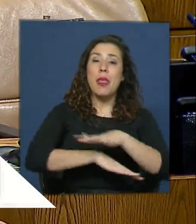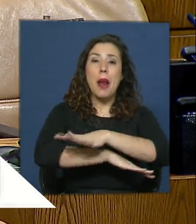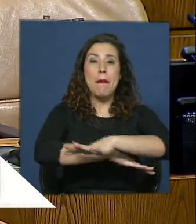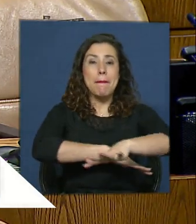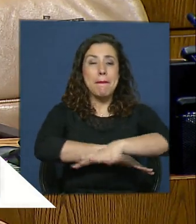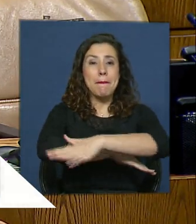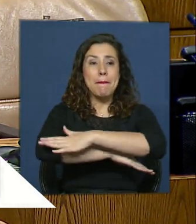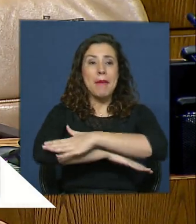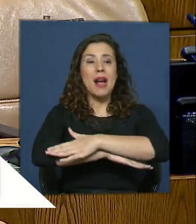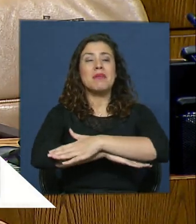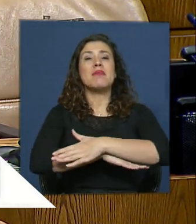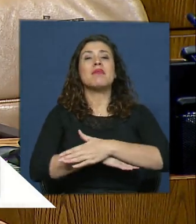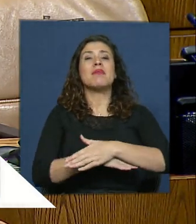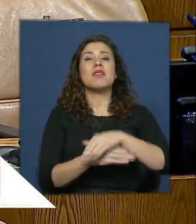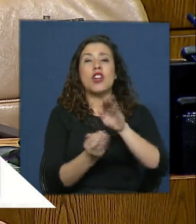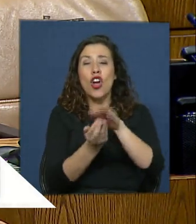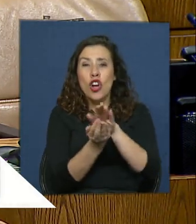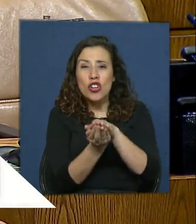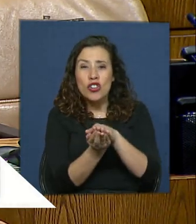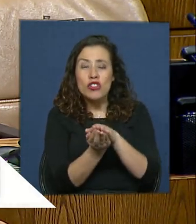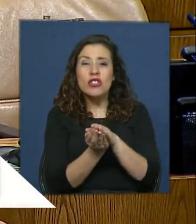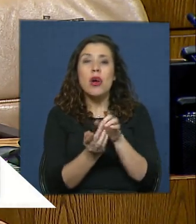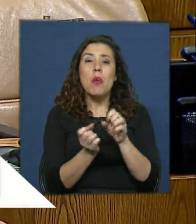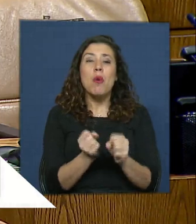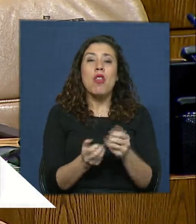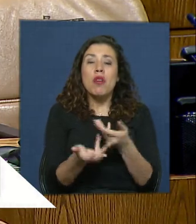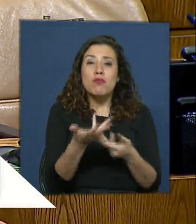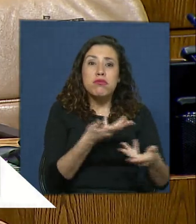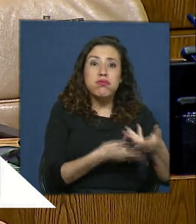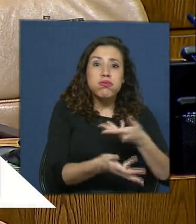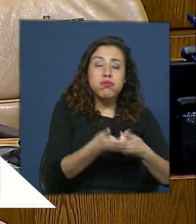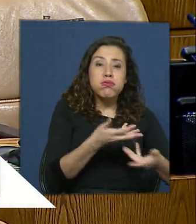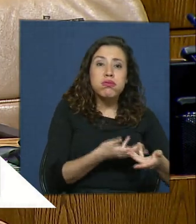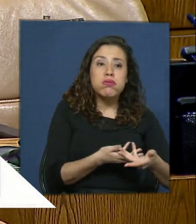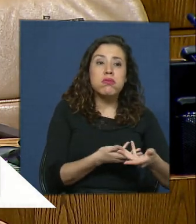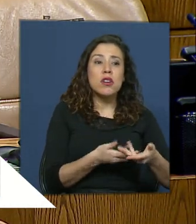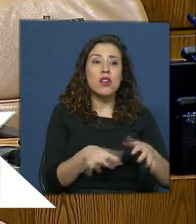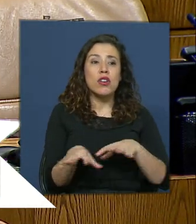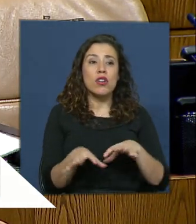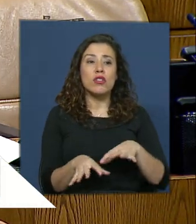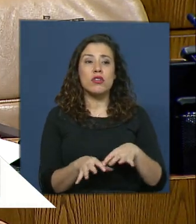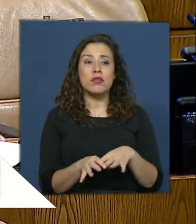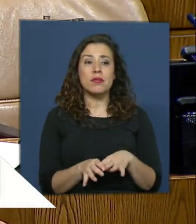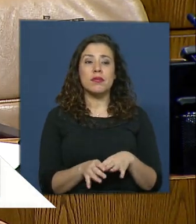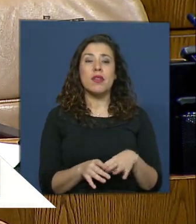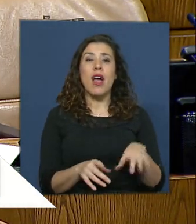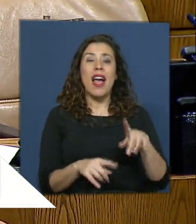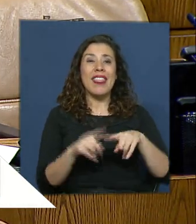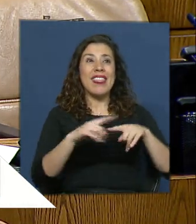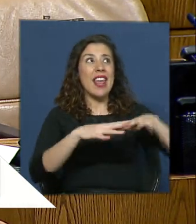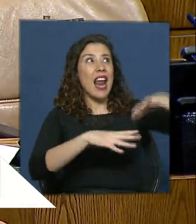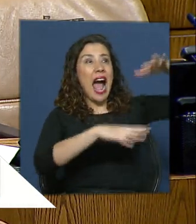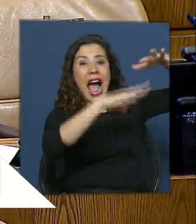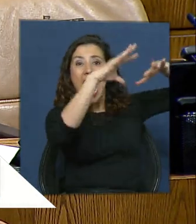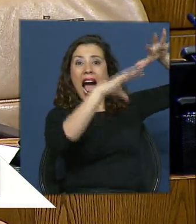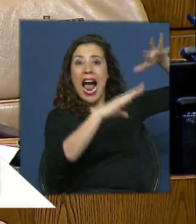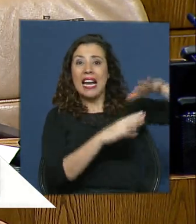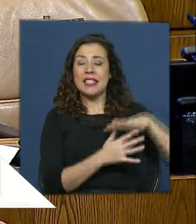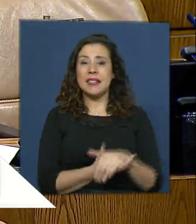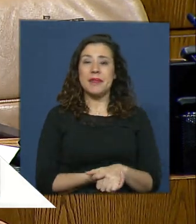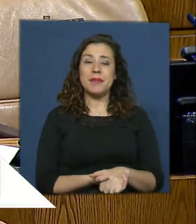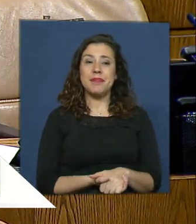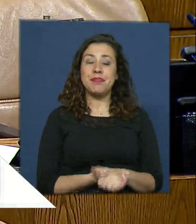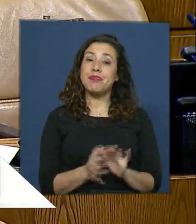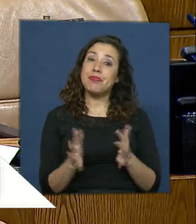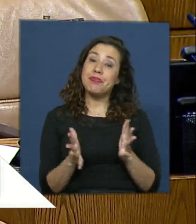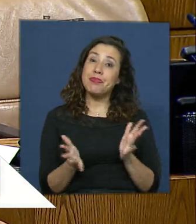y o salados, concha y guano susceptibles de intercambiarse con recursos y bienes de tierras altas. Quizás,